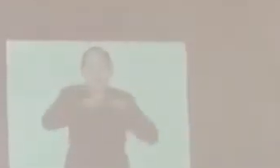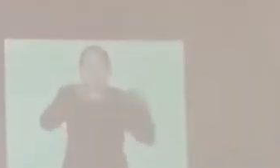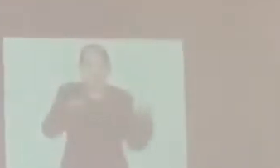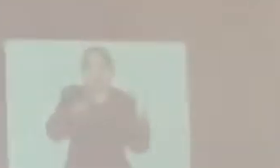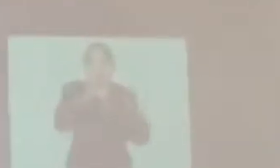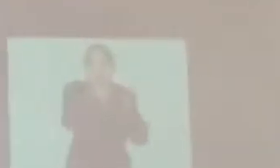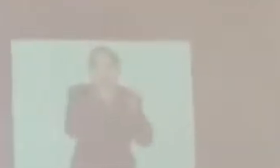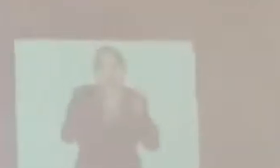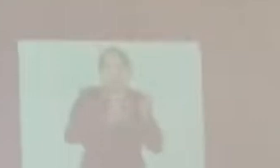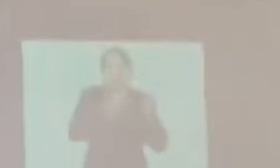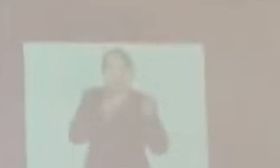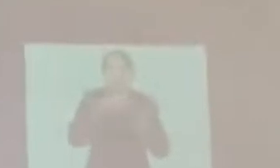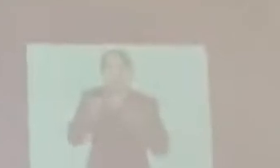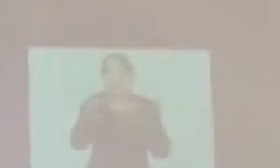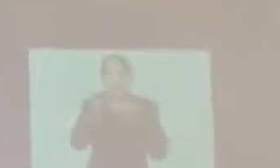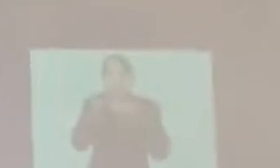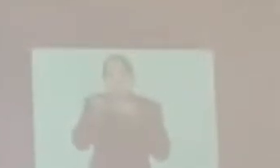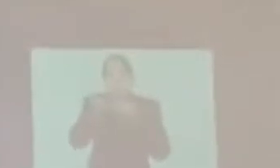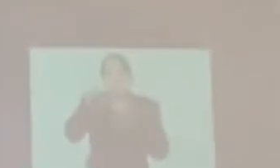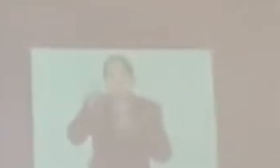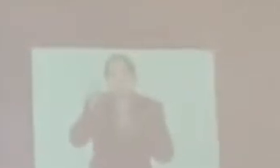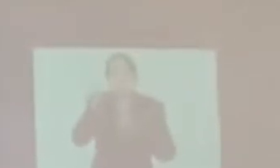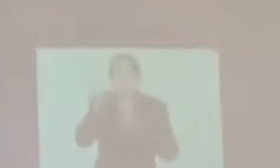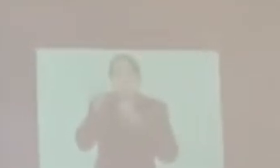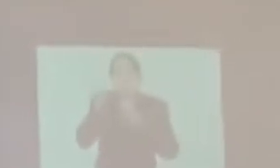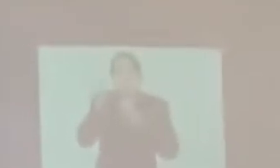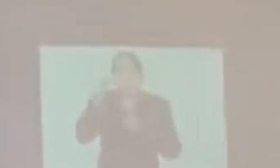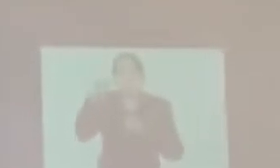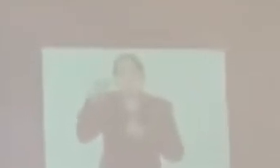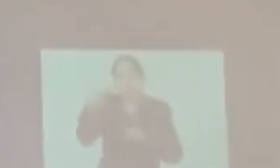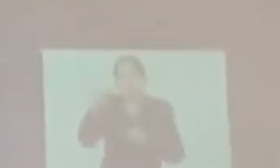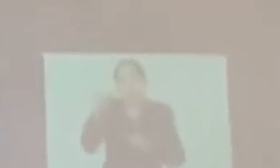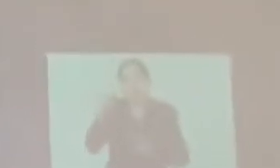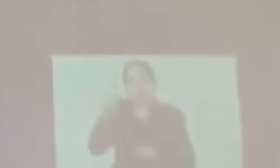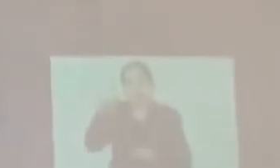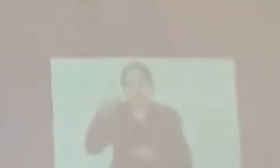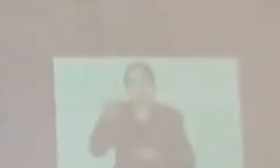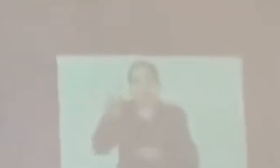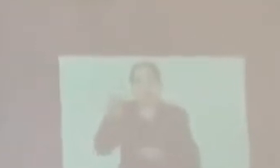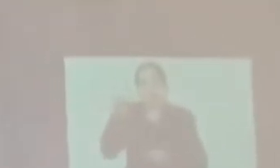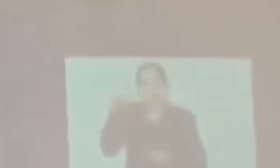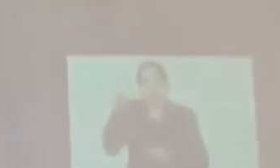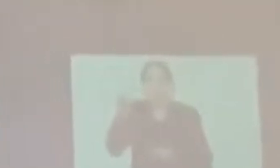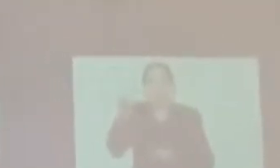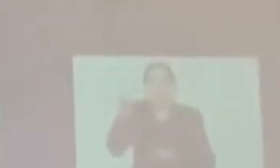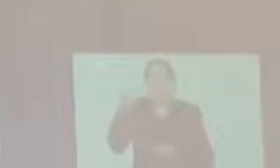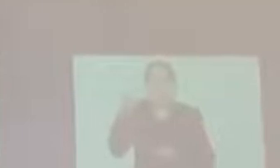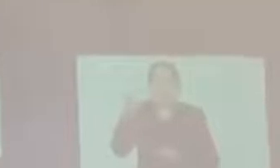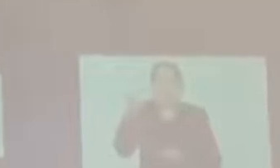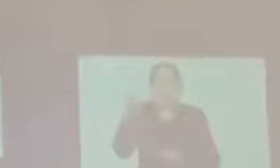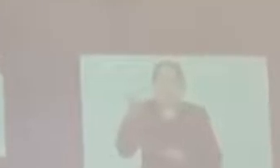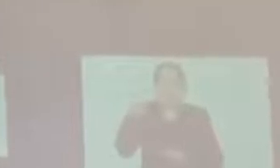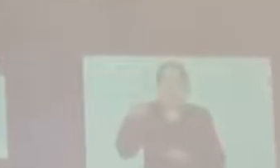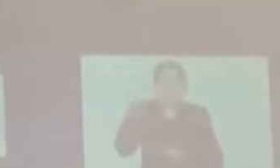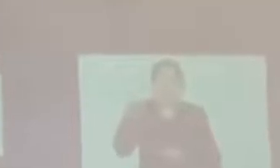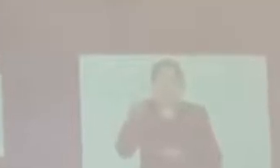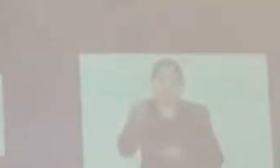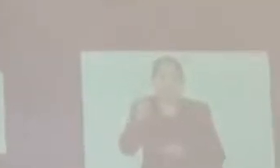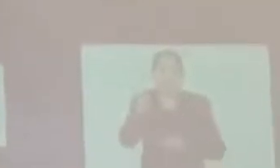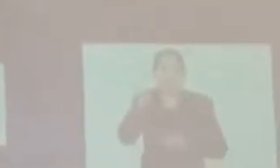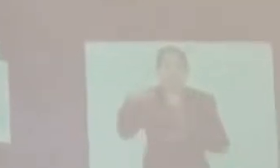Crédito Público, de la agencia calificadora HR Ratings, que el pasado noviembre